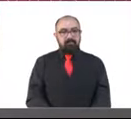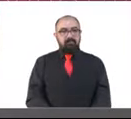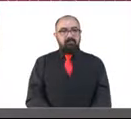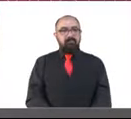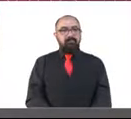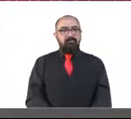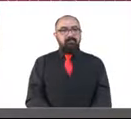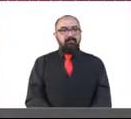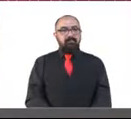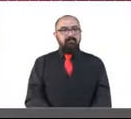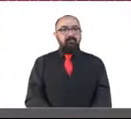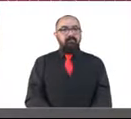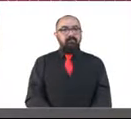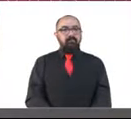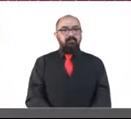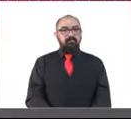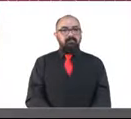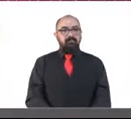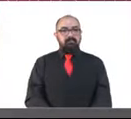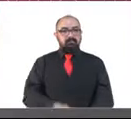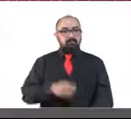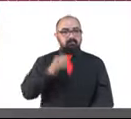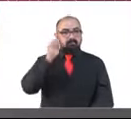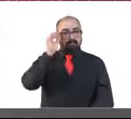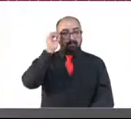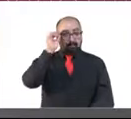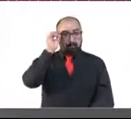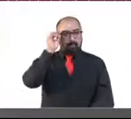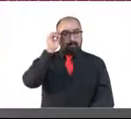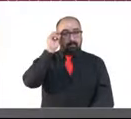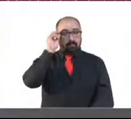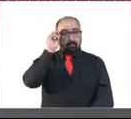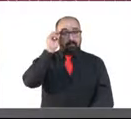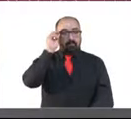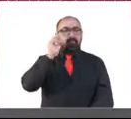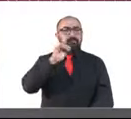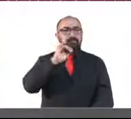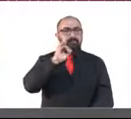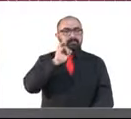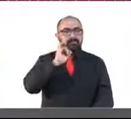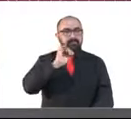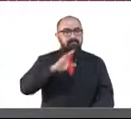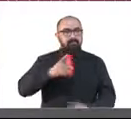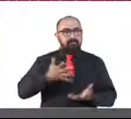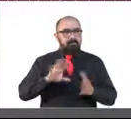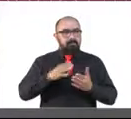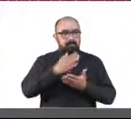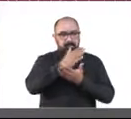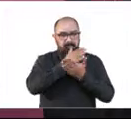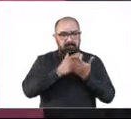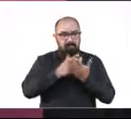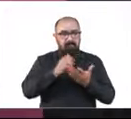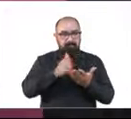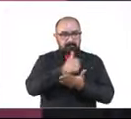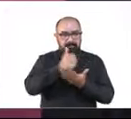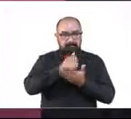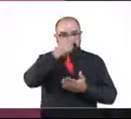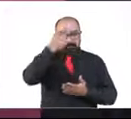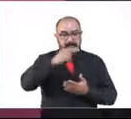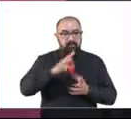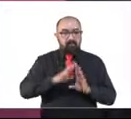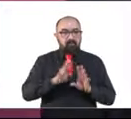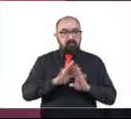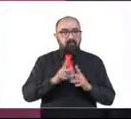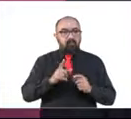Sí, la mitad de la Ciudad de México es suelo de conservación,